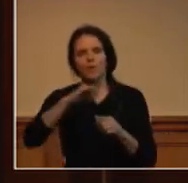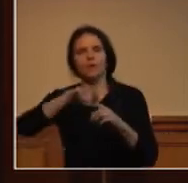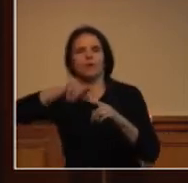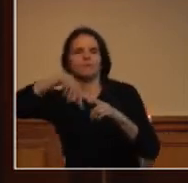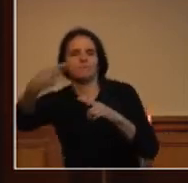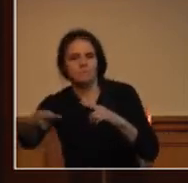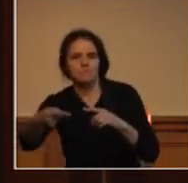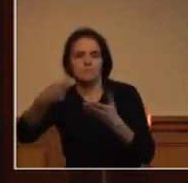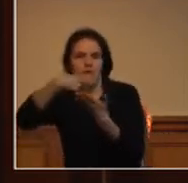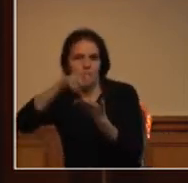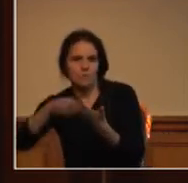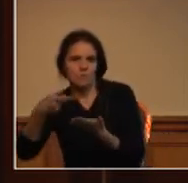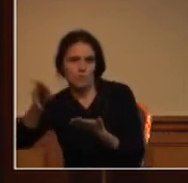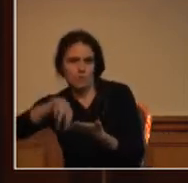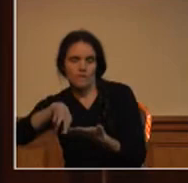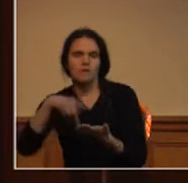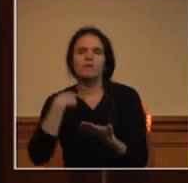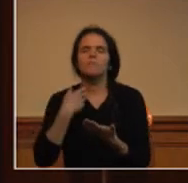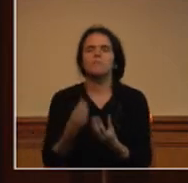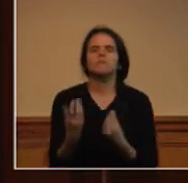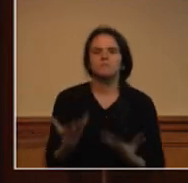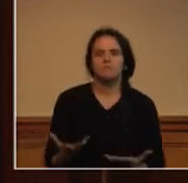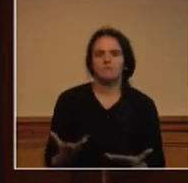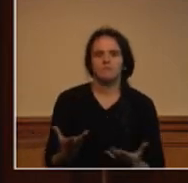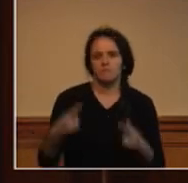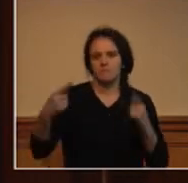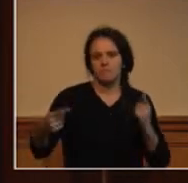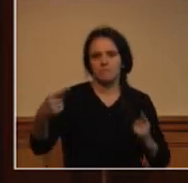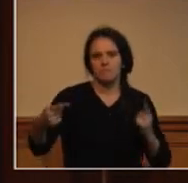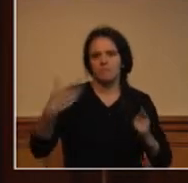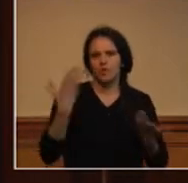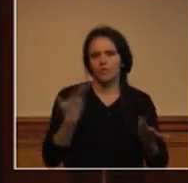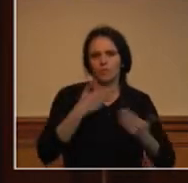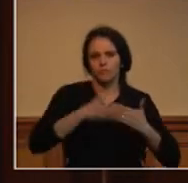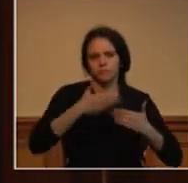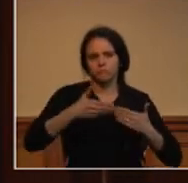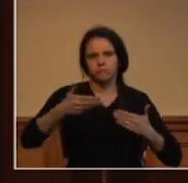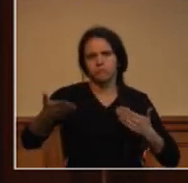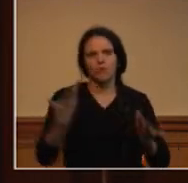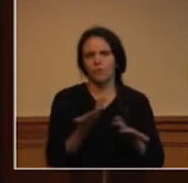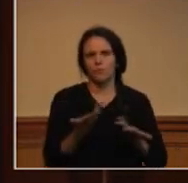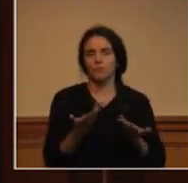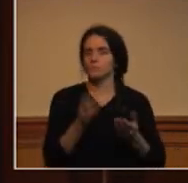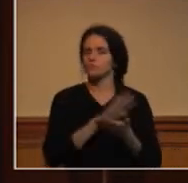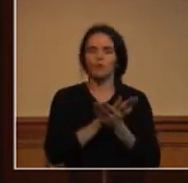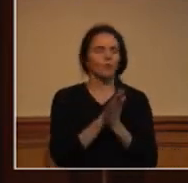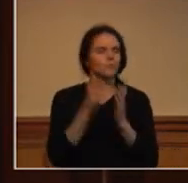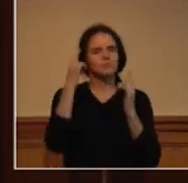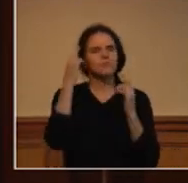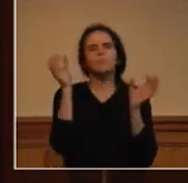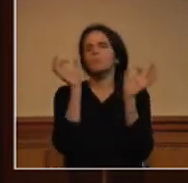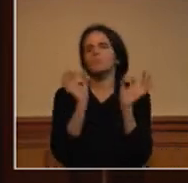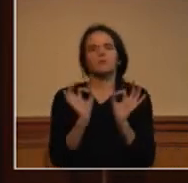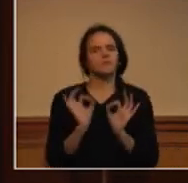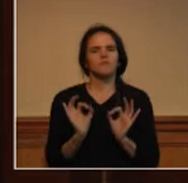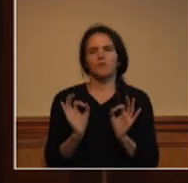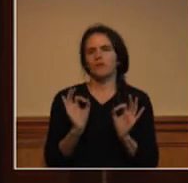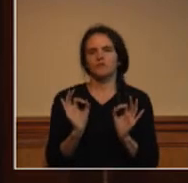post y vamos a ver qué pasó con las trayectorias. Todo perfecto, hicimos un